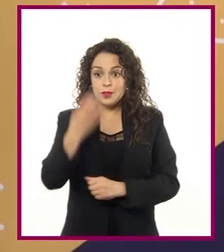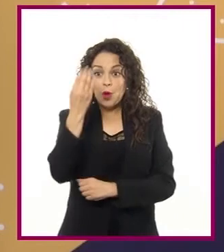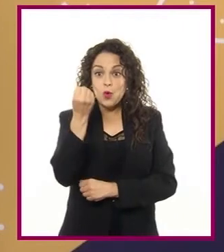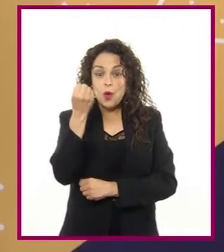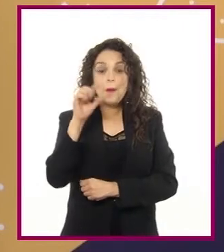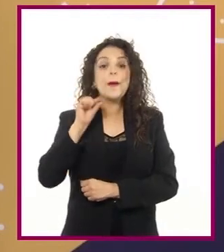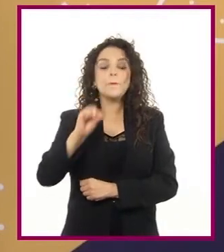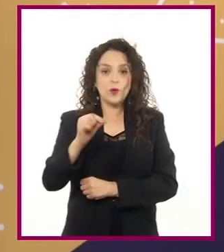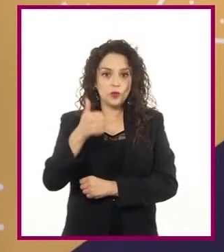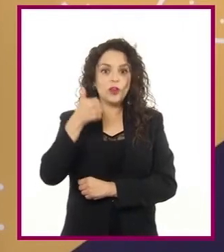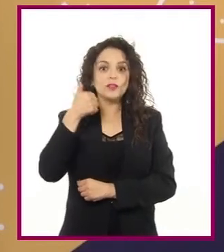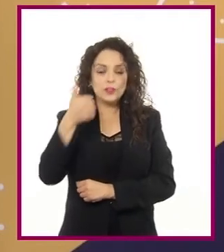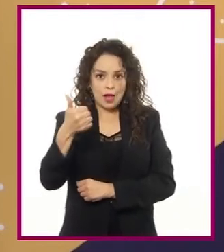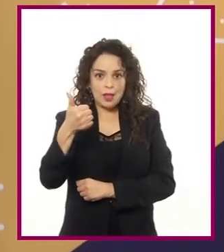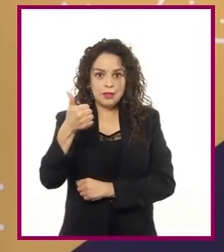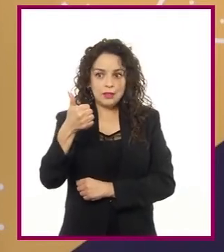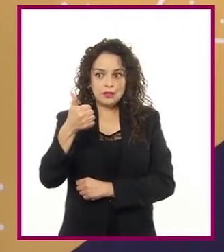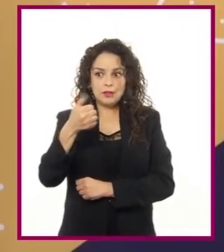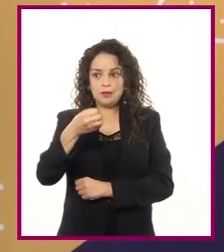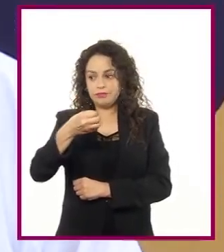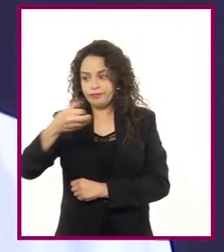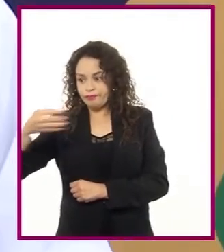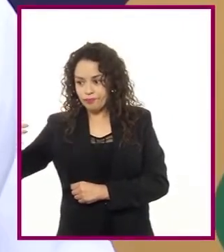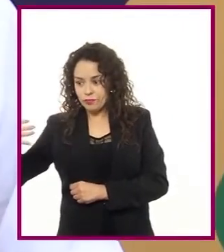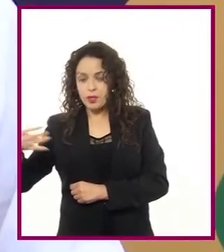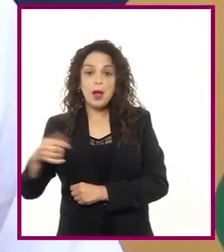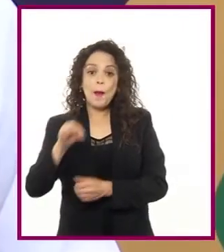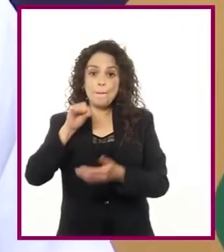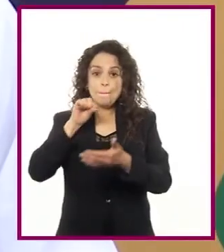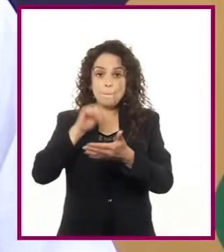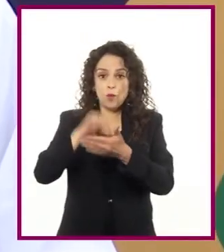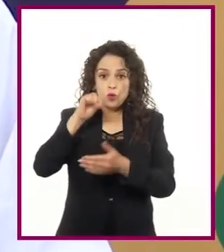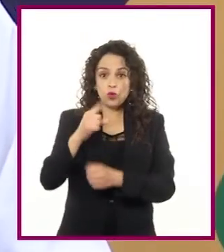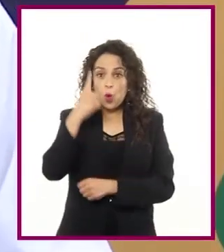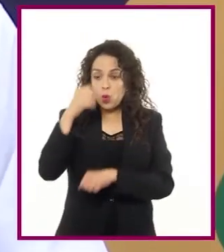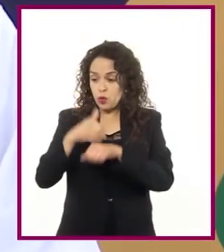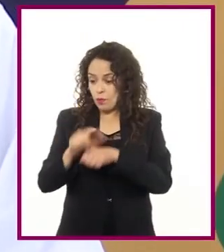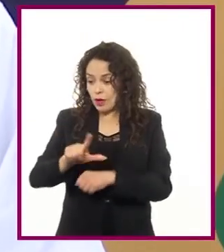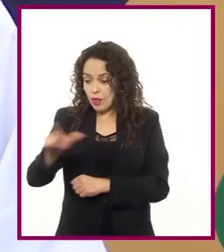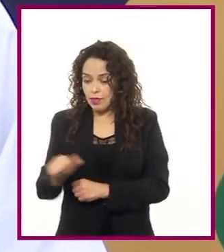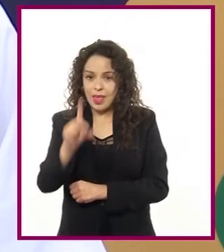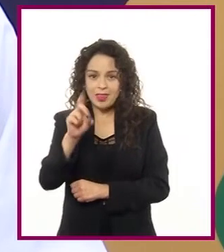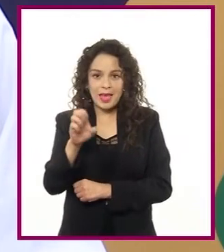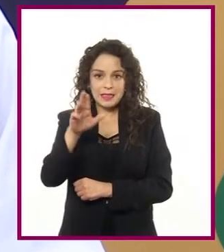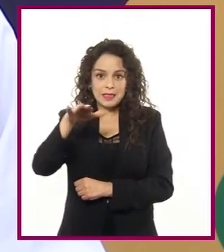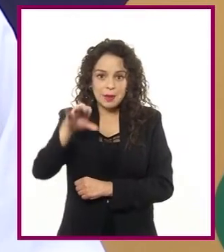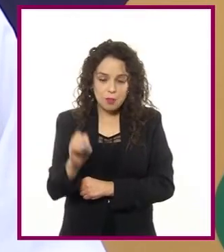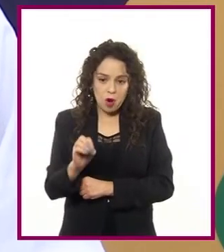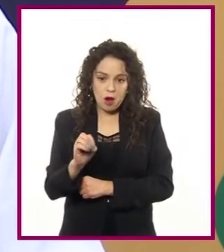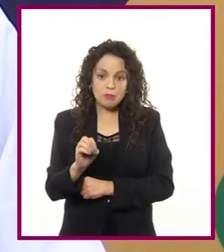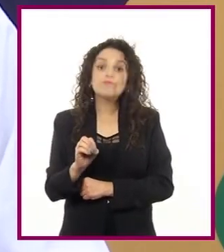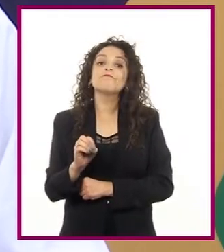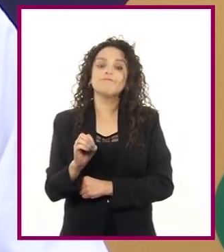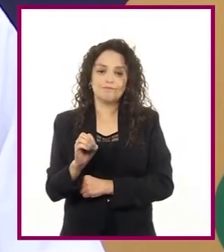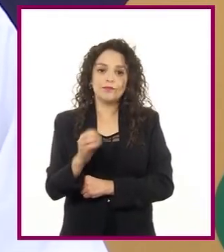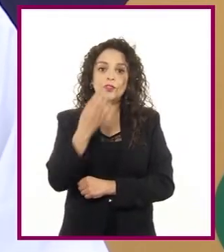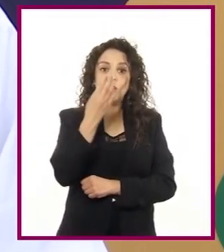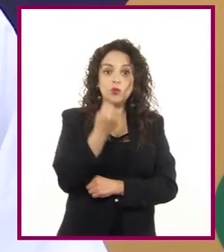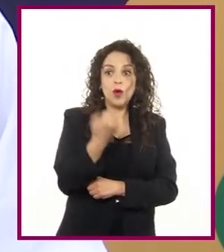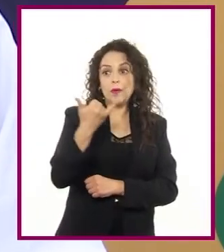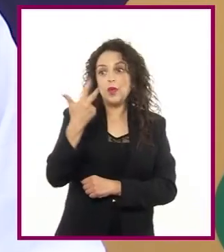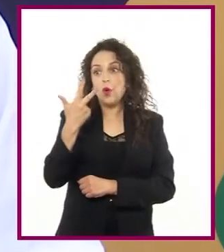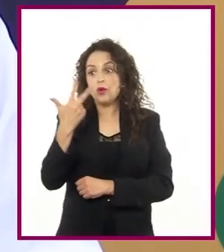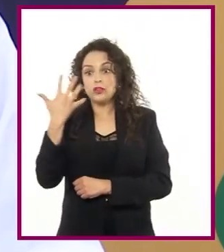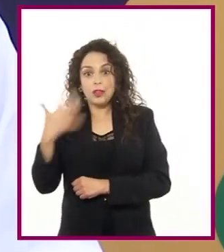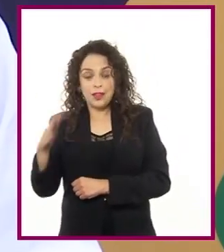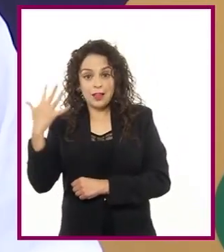9.6. Truncado en los décimos, si obtiene un 9 y 8 dieces, su promedio es de